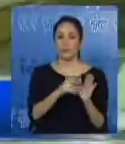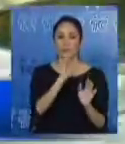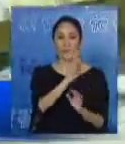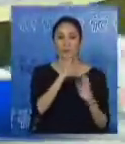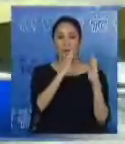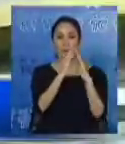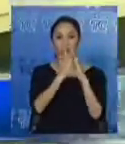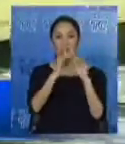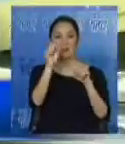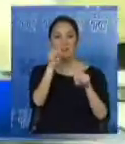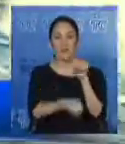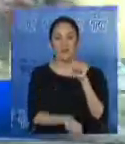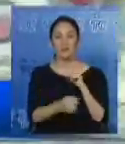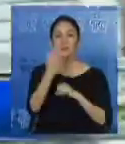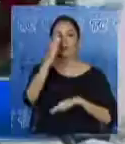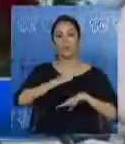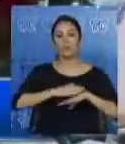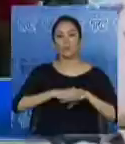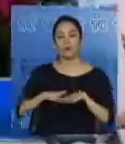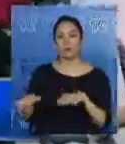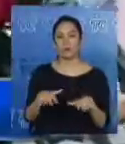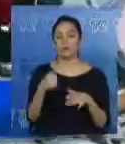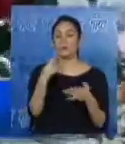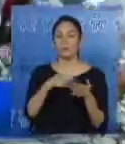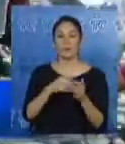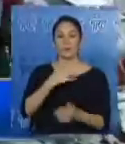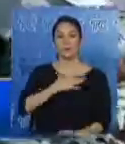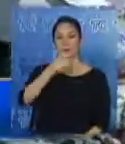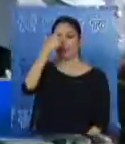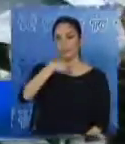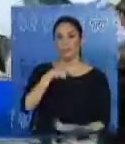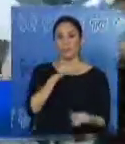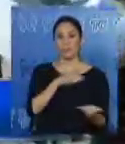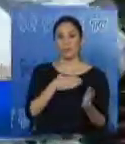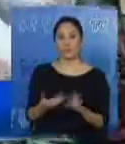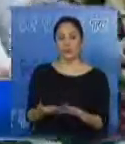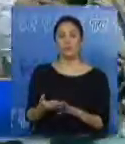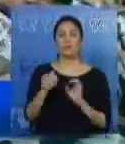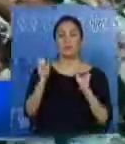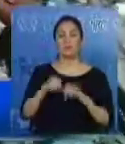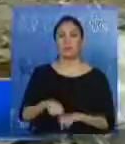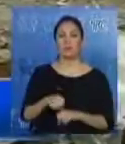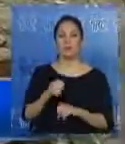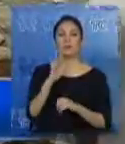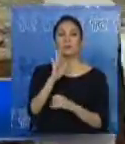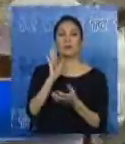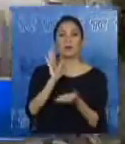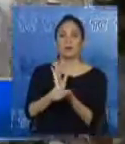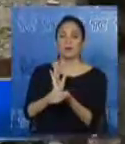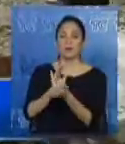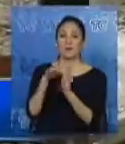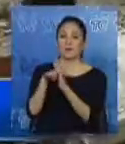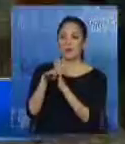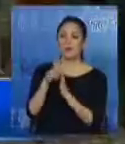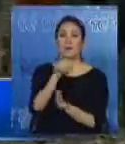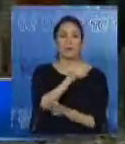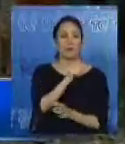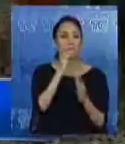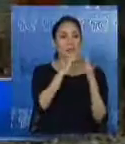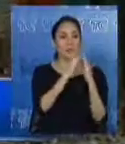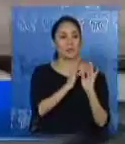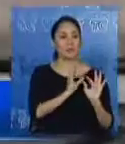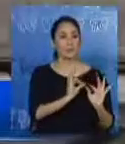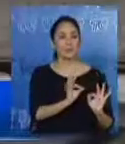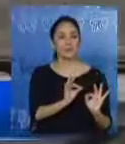afectadas sus viviendas por el terremoto. Si el afiliado falleció, tiene un crédito hipotecario con el BIES y su vivienda no sufrió